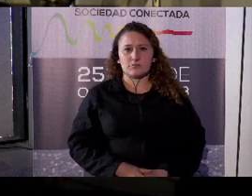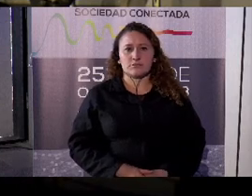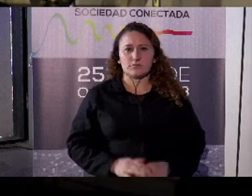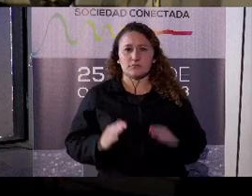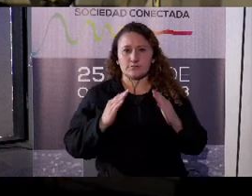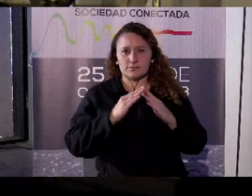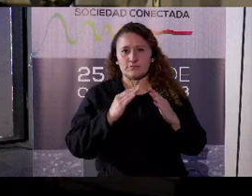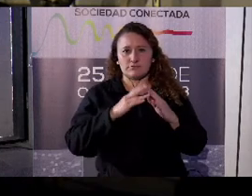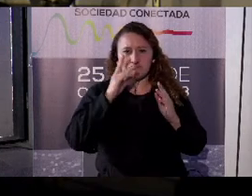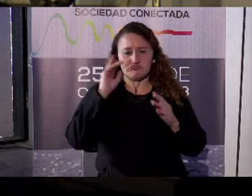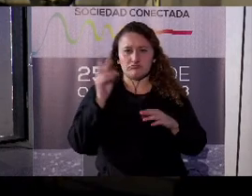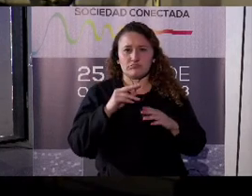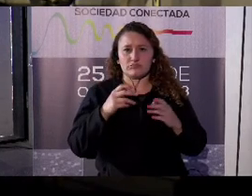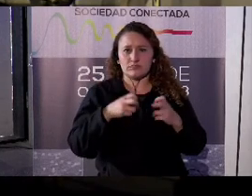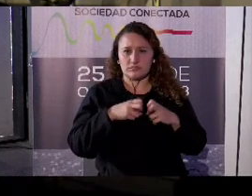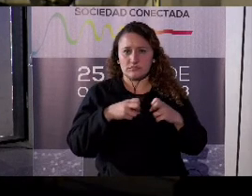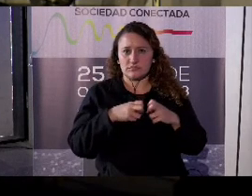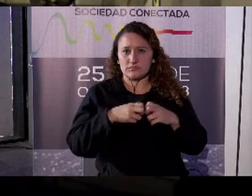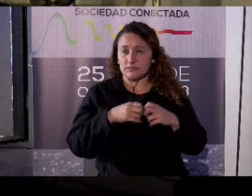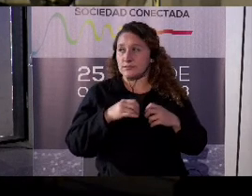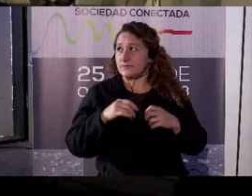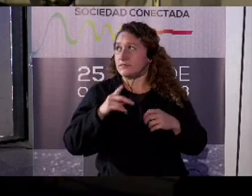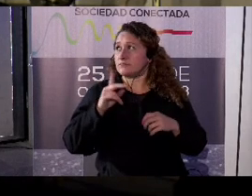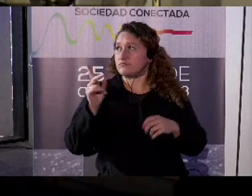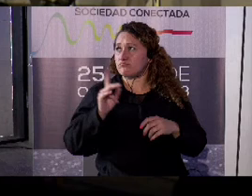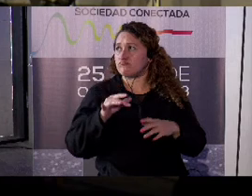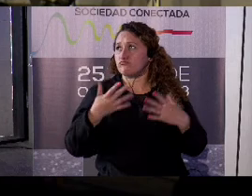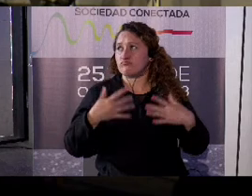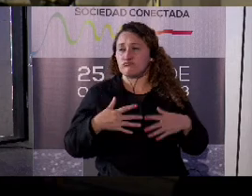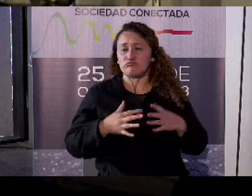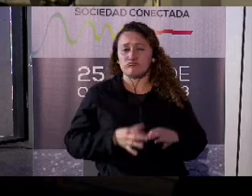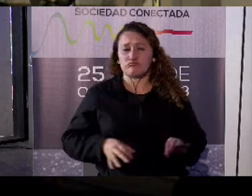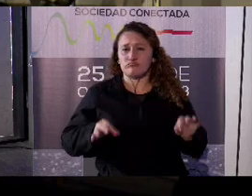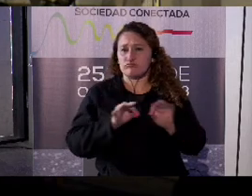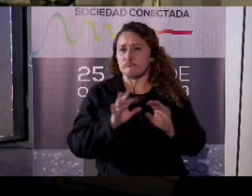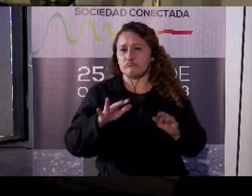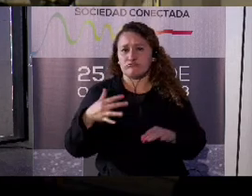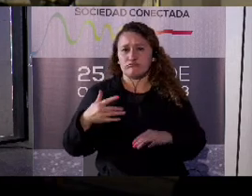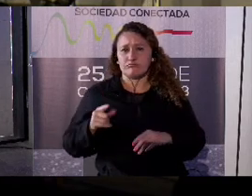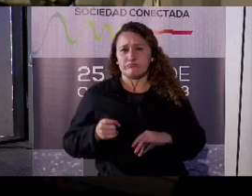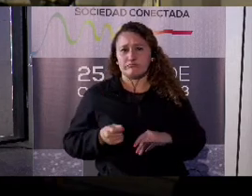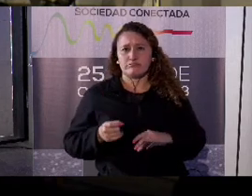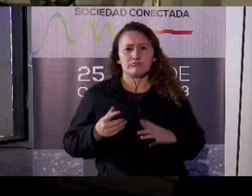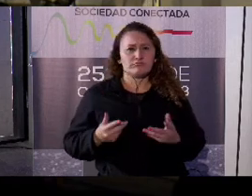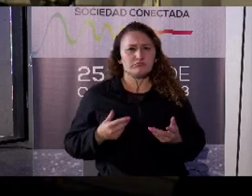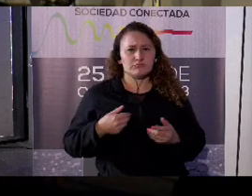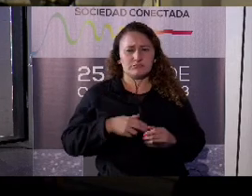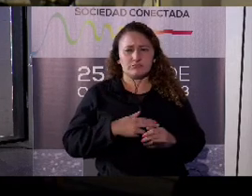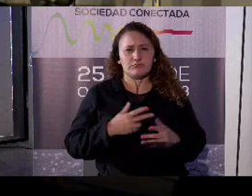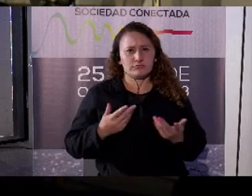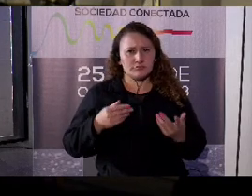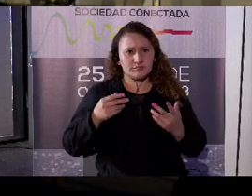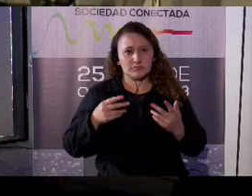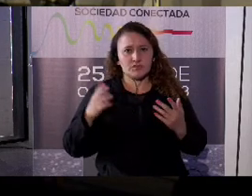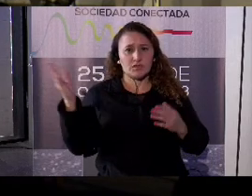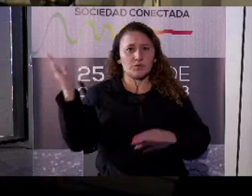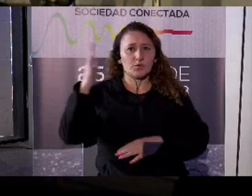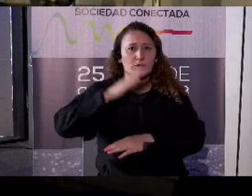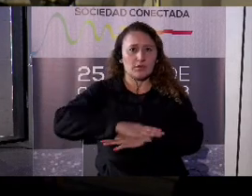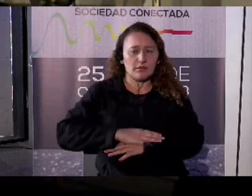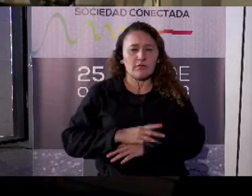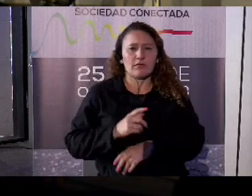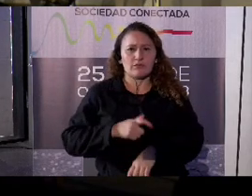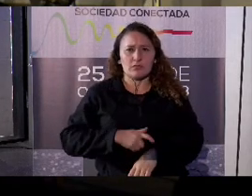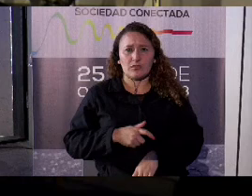la energía en ehealth es superimportante el desarrollo de 5g hablamos de tener consultas todo el día a toda